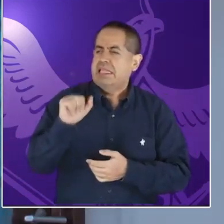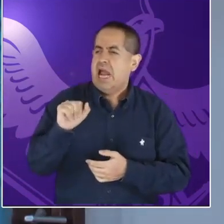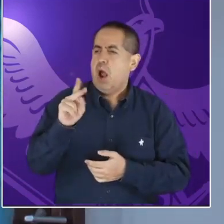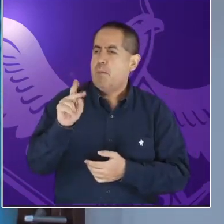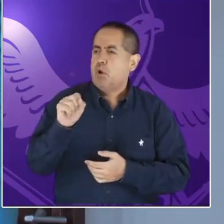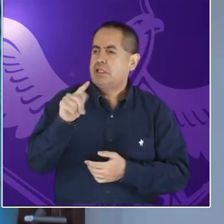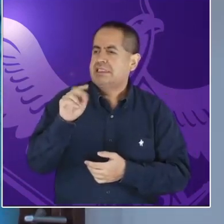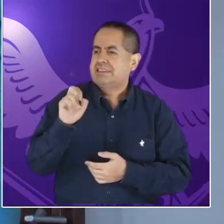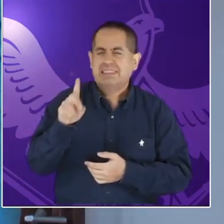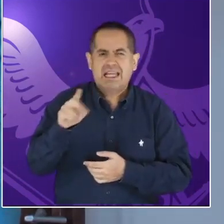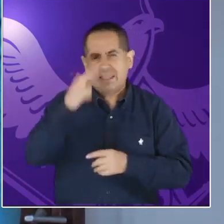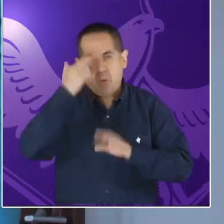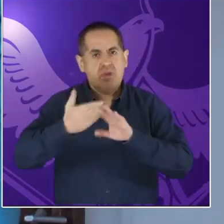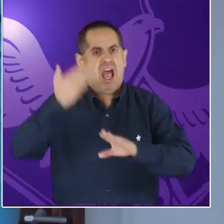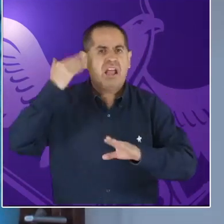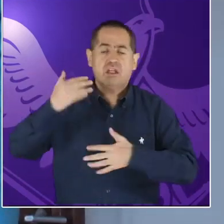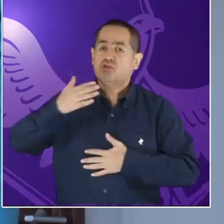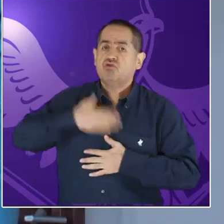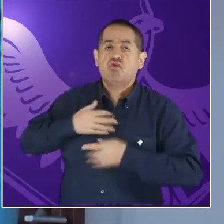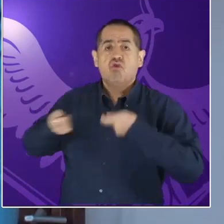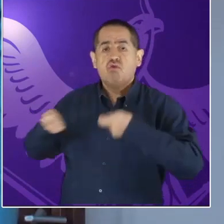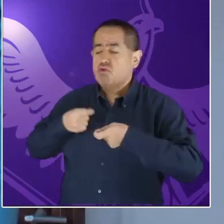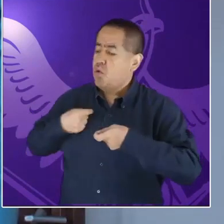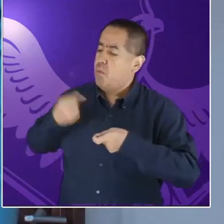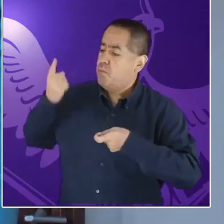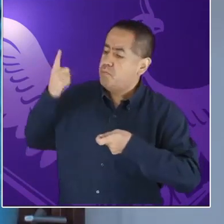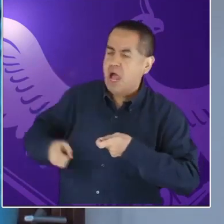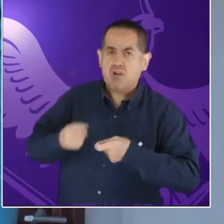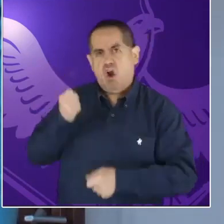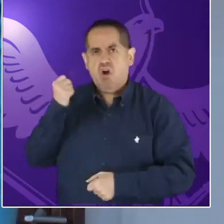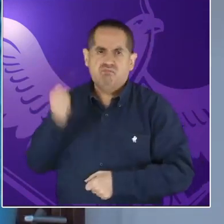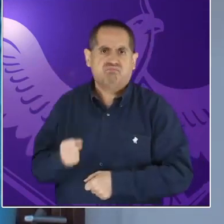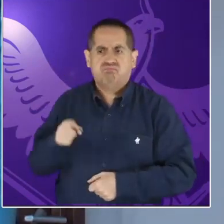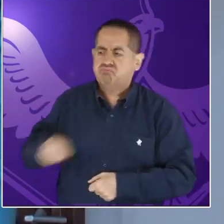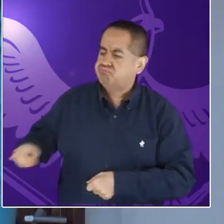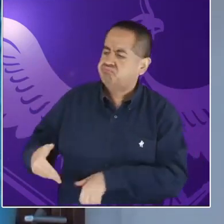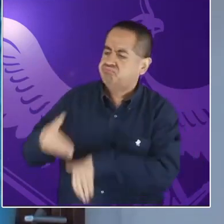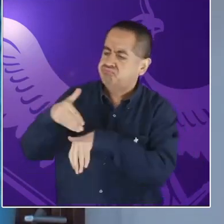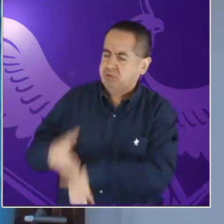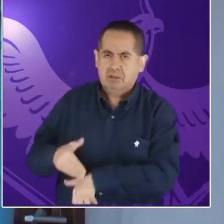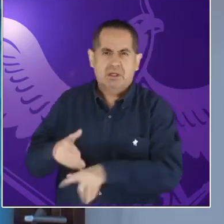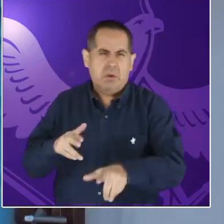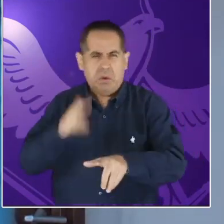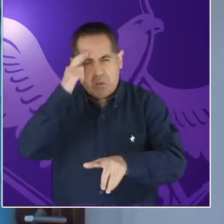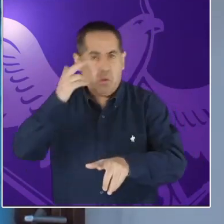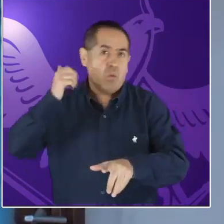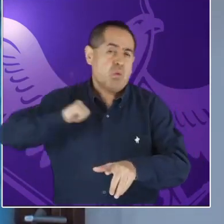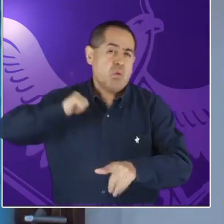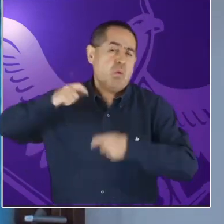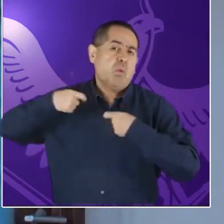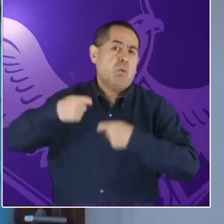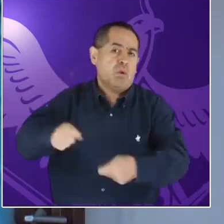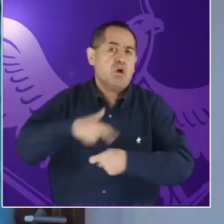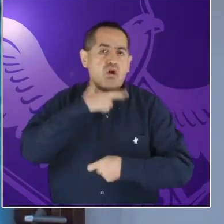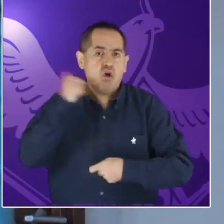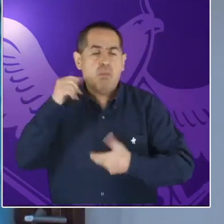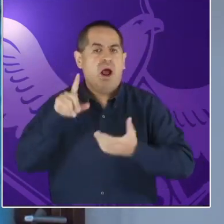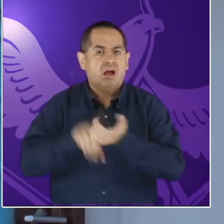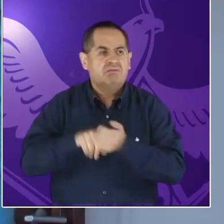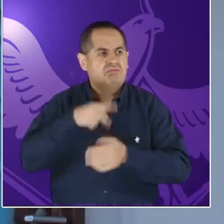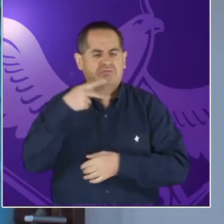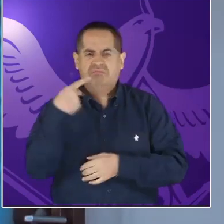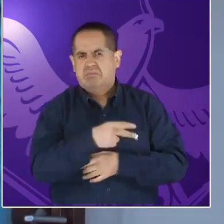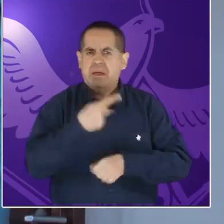concepto de patria potestad, basado en un modelo no jerárquico, autoritario, que proviene del